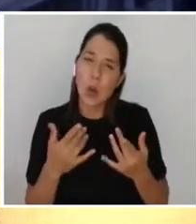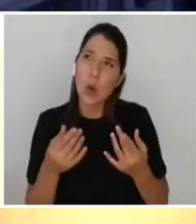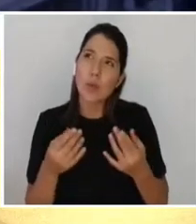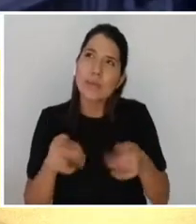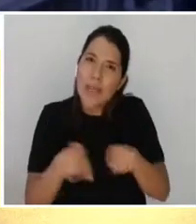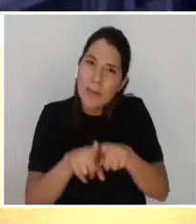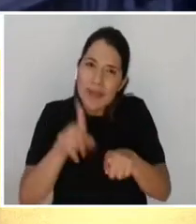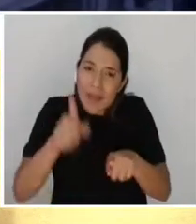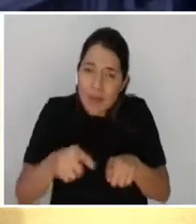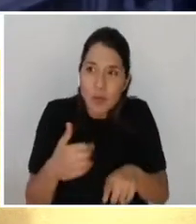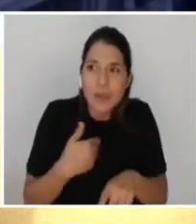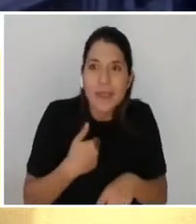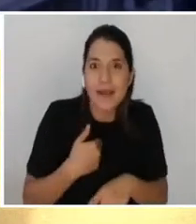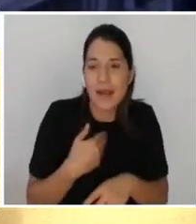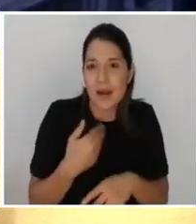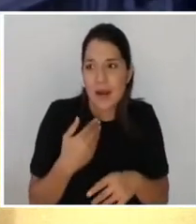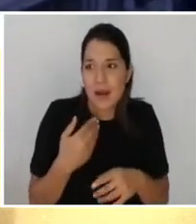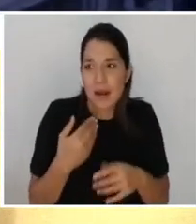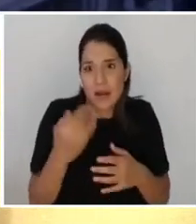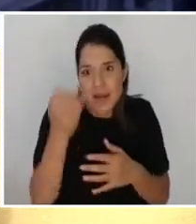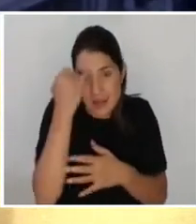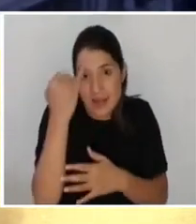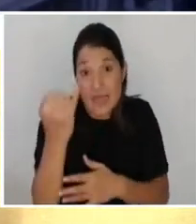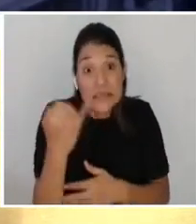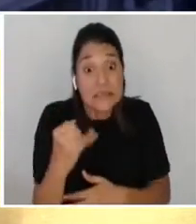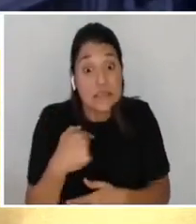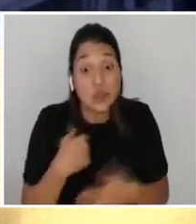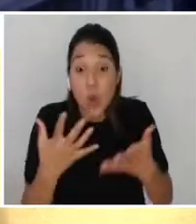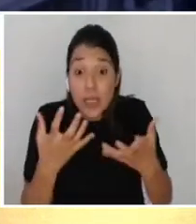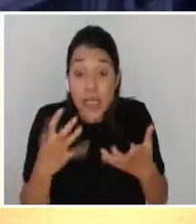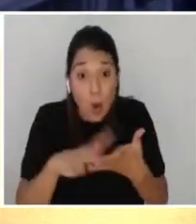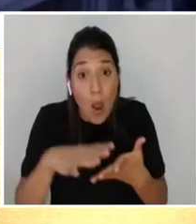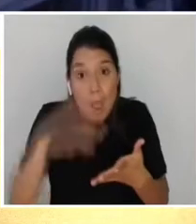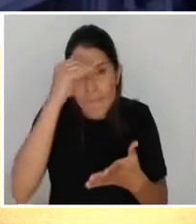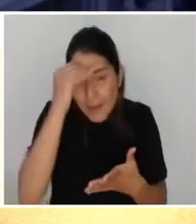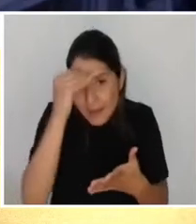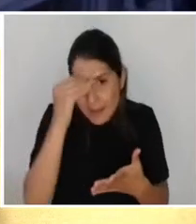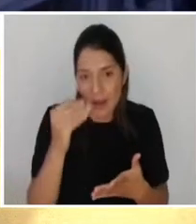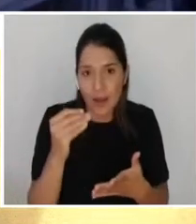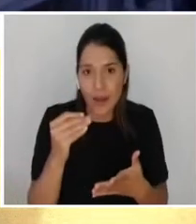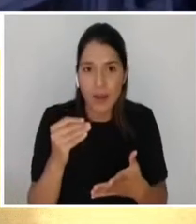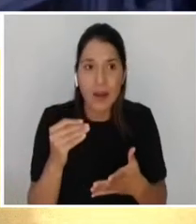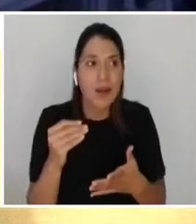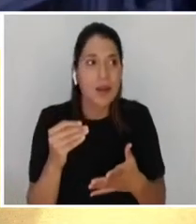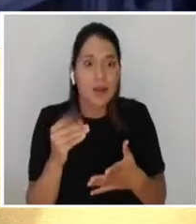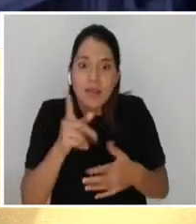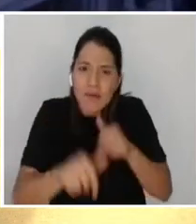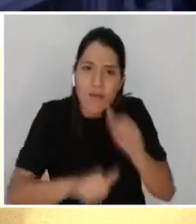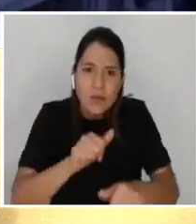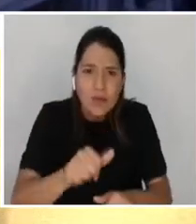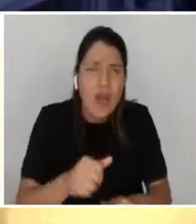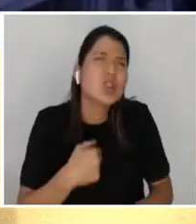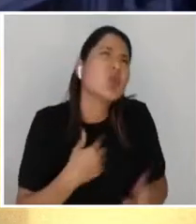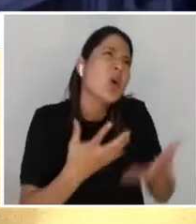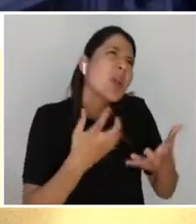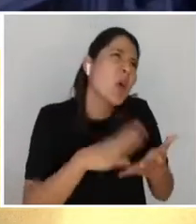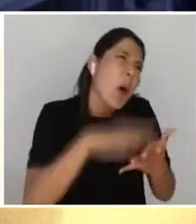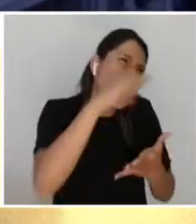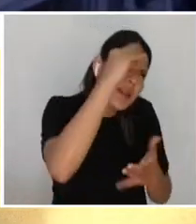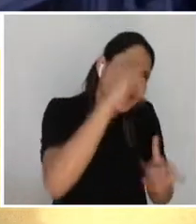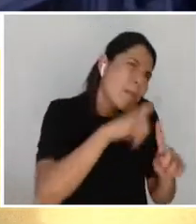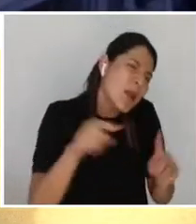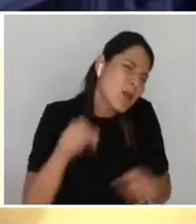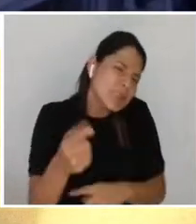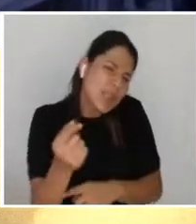Si uno quiere aprender lo suficiente, uno decir, ay, no, es que sí quiero aprender, pero es que tengo una plata ahí y no quiero gastarla en eso, mejor voy un fin